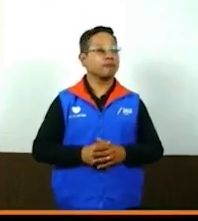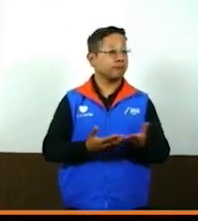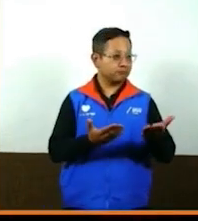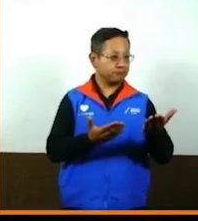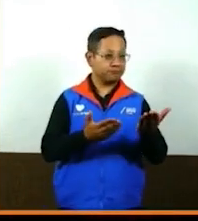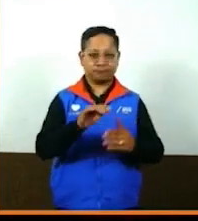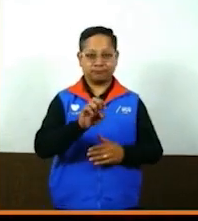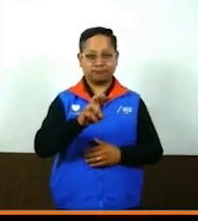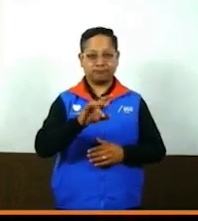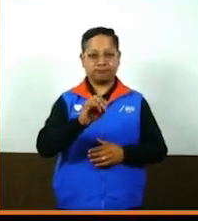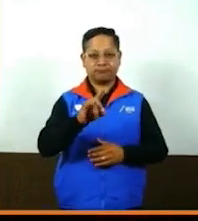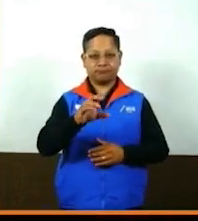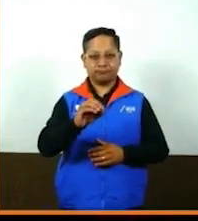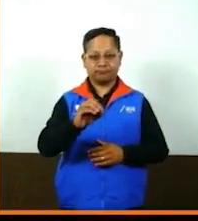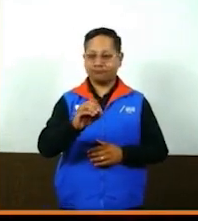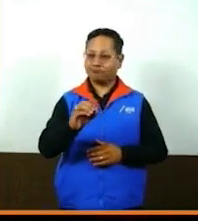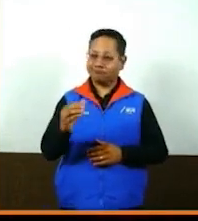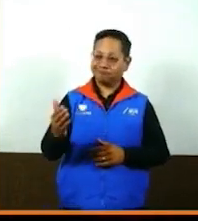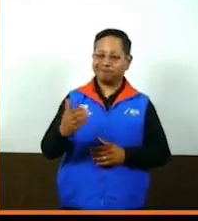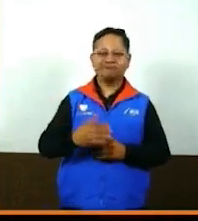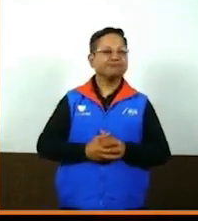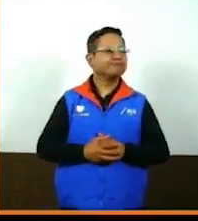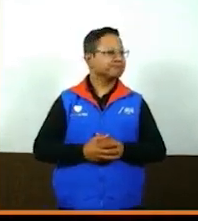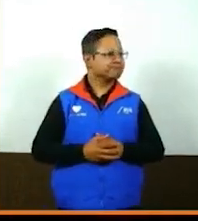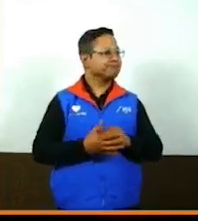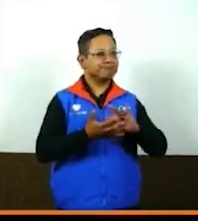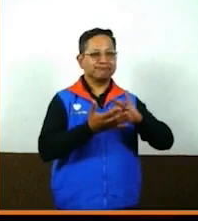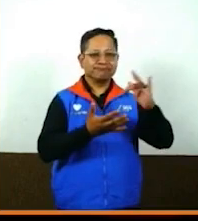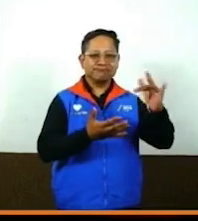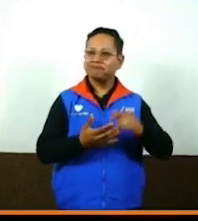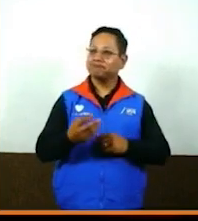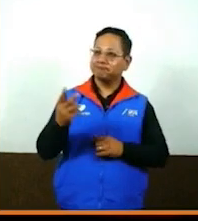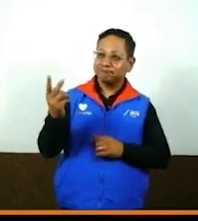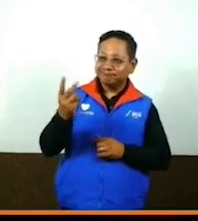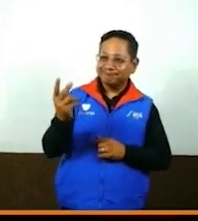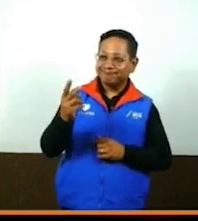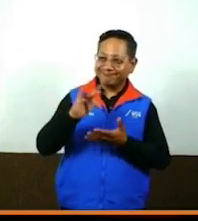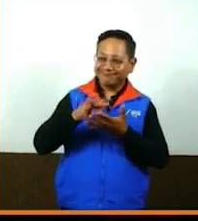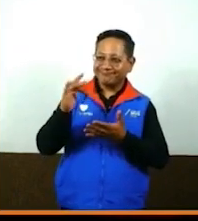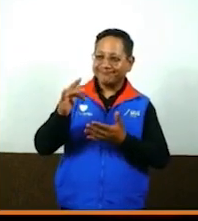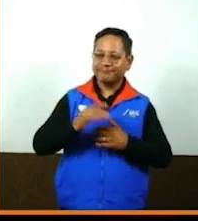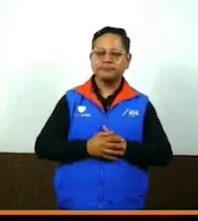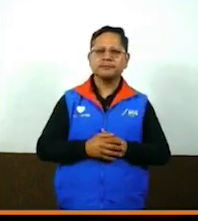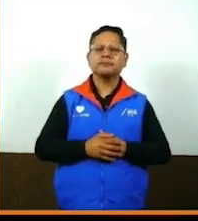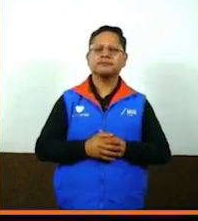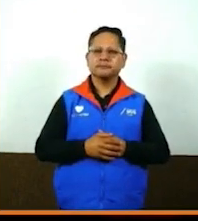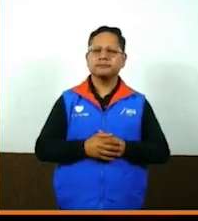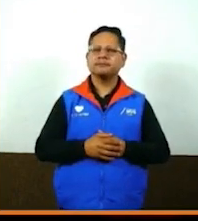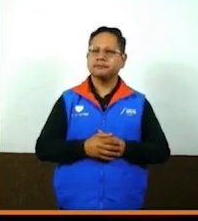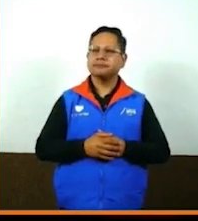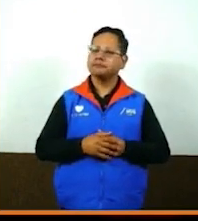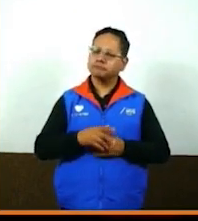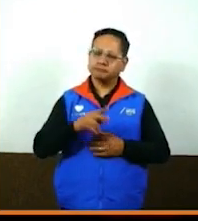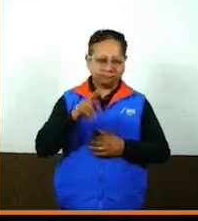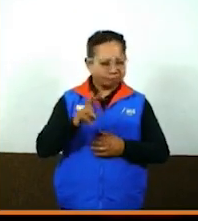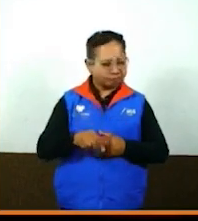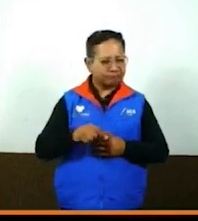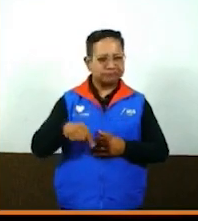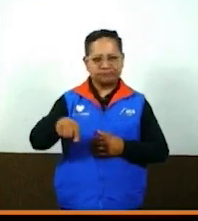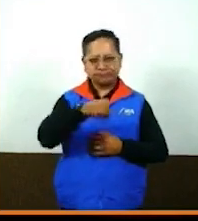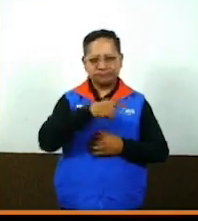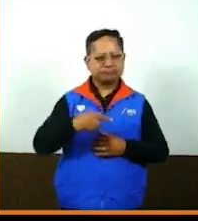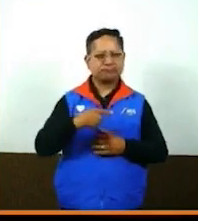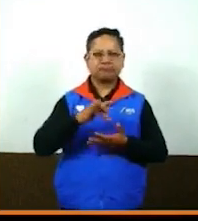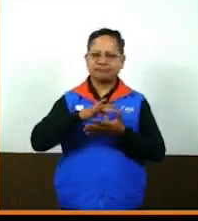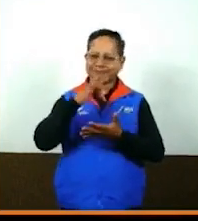Adelante, Bodio. Gracias, Freeman. Gracias, Marica. Pues, buenas noches a todos y a